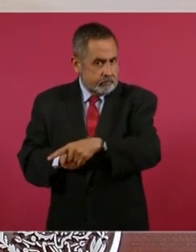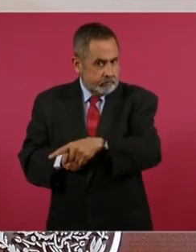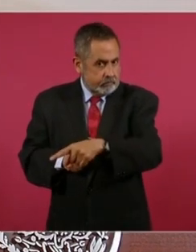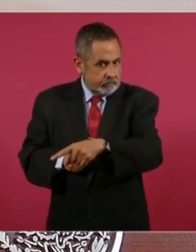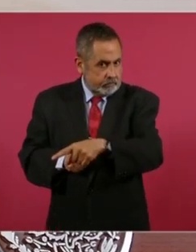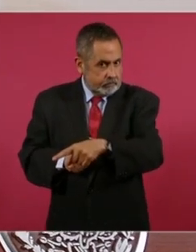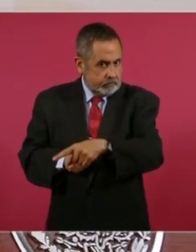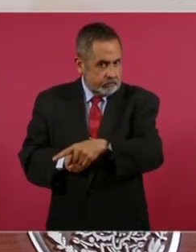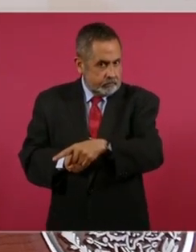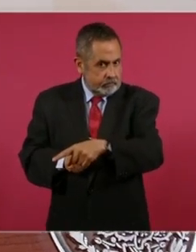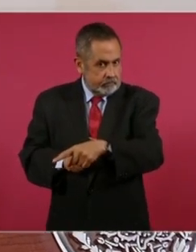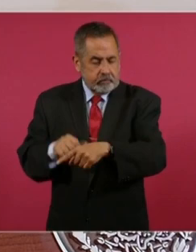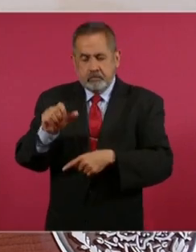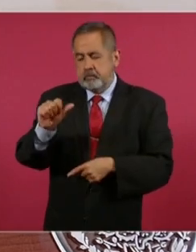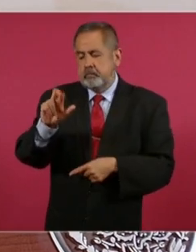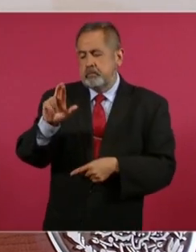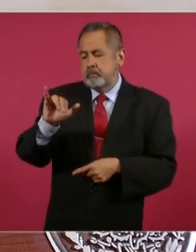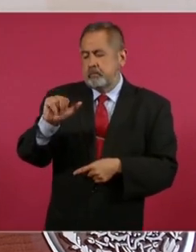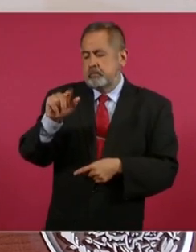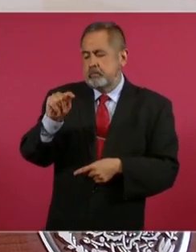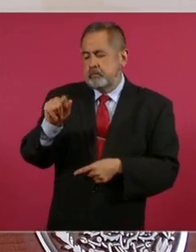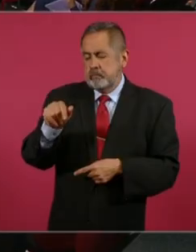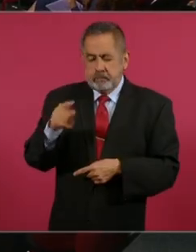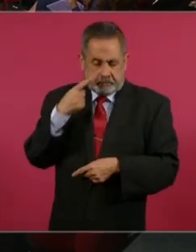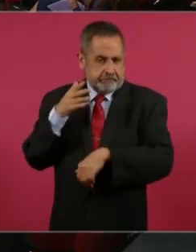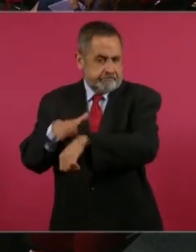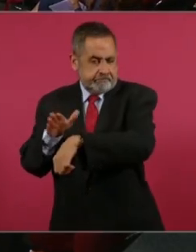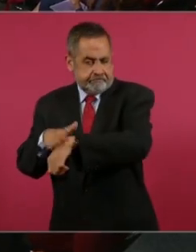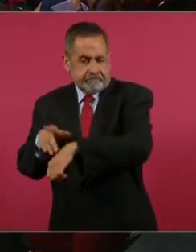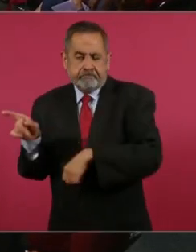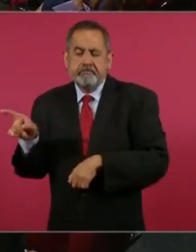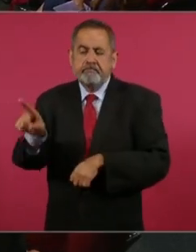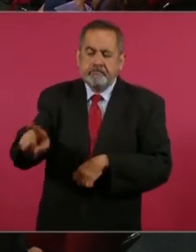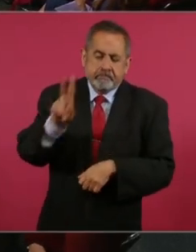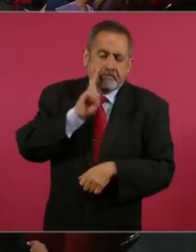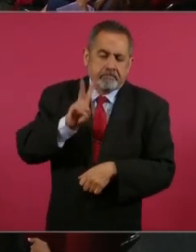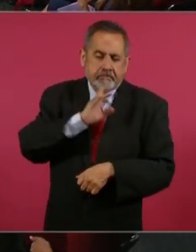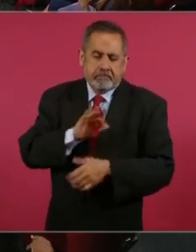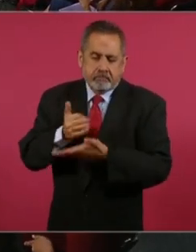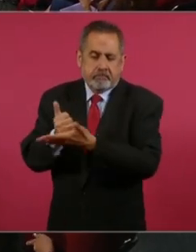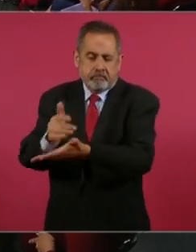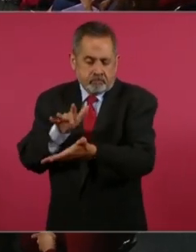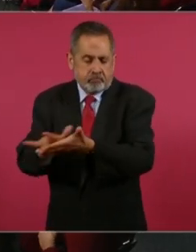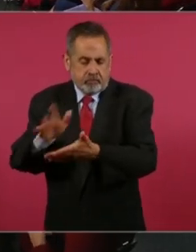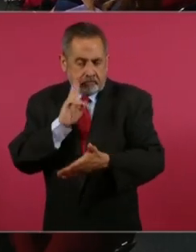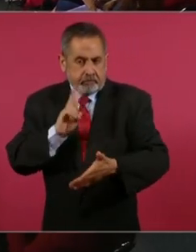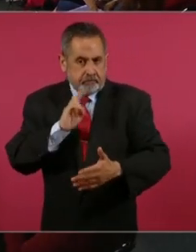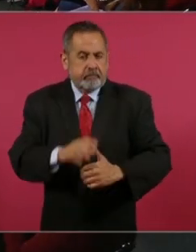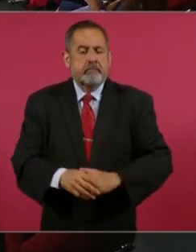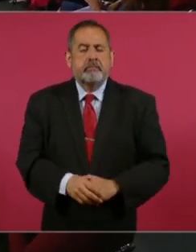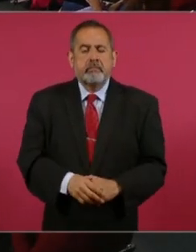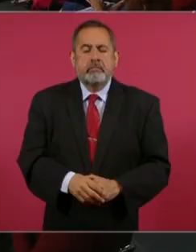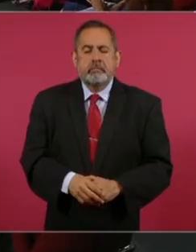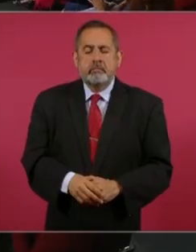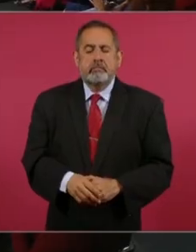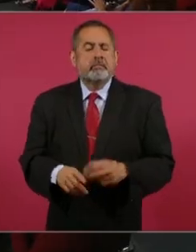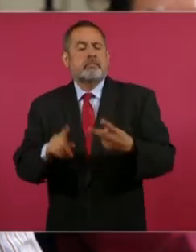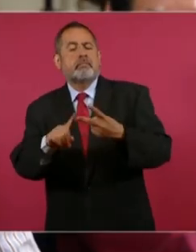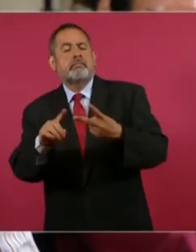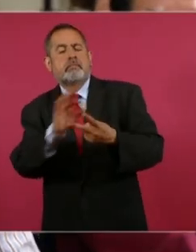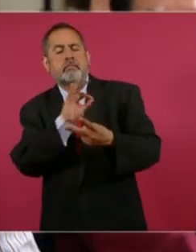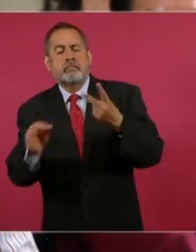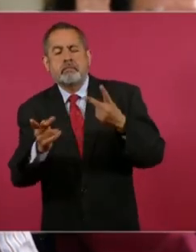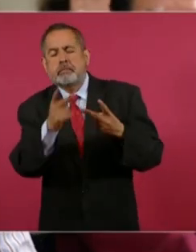con Ariana, sobre todo, qué se puede hacer. Mi segunda y última pregunta,